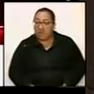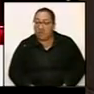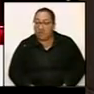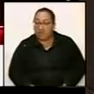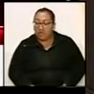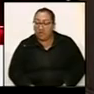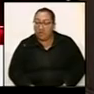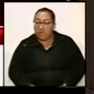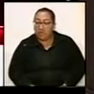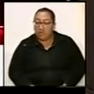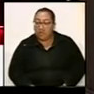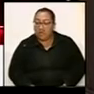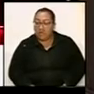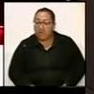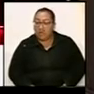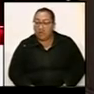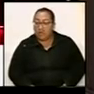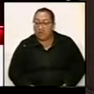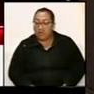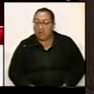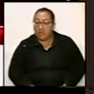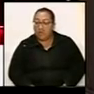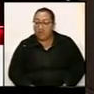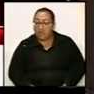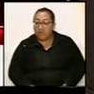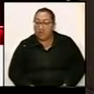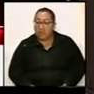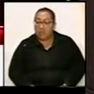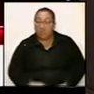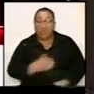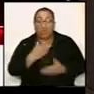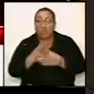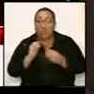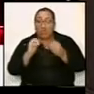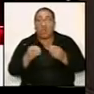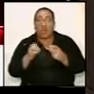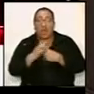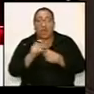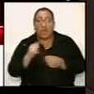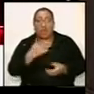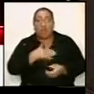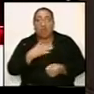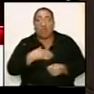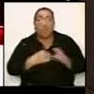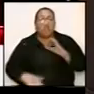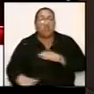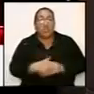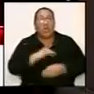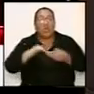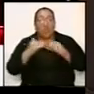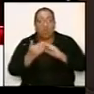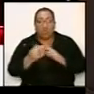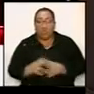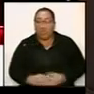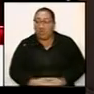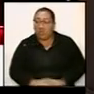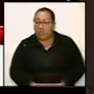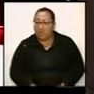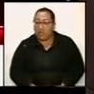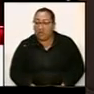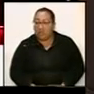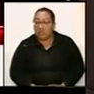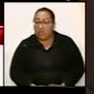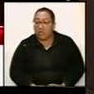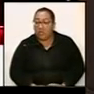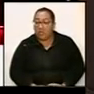está generando. El problema no ha garantizado en sí la propiedad del suelo, de las comunidades andinas